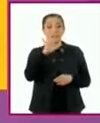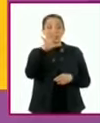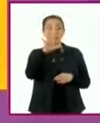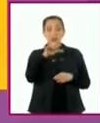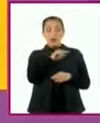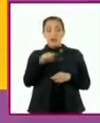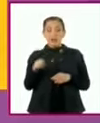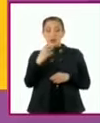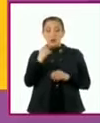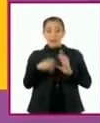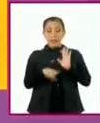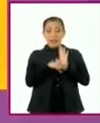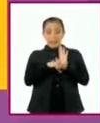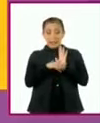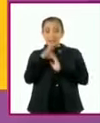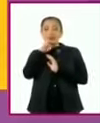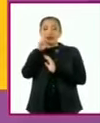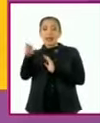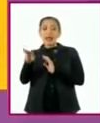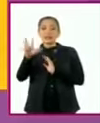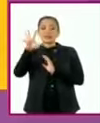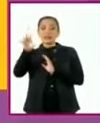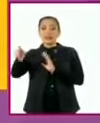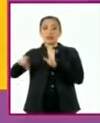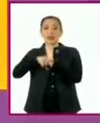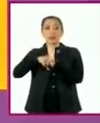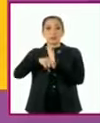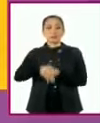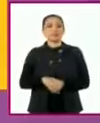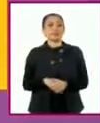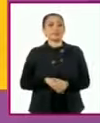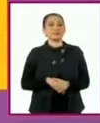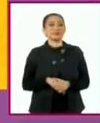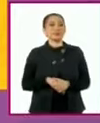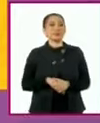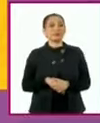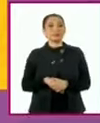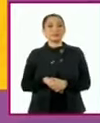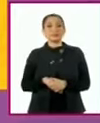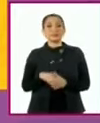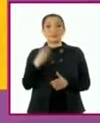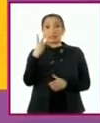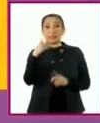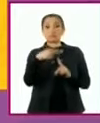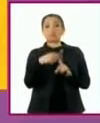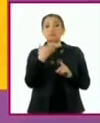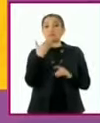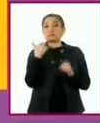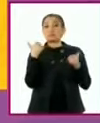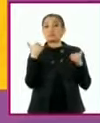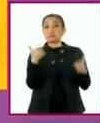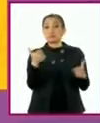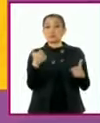45 entre 9 negativo es igual a 5 negativo. Tercer reto superado.